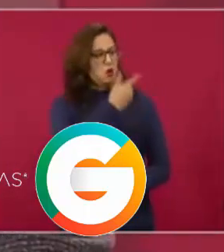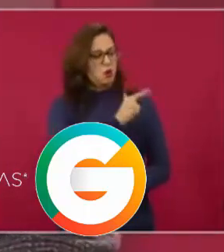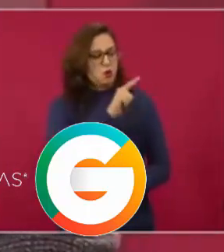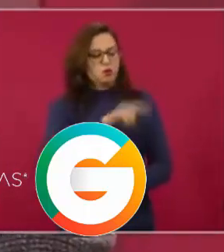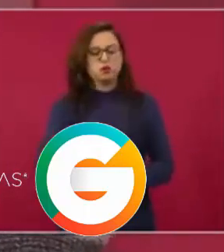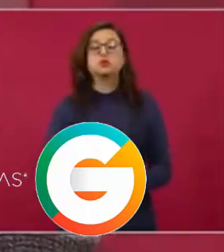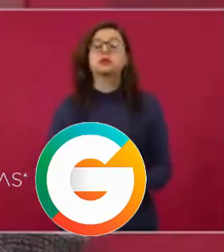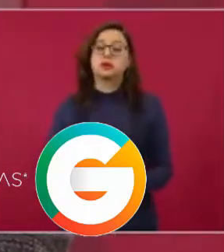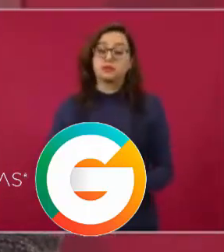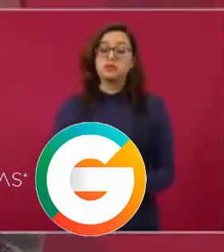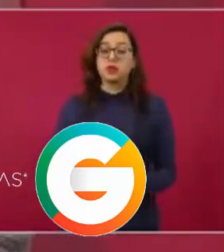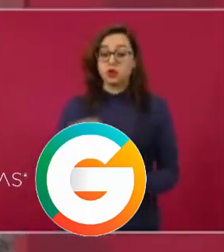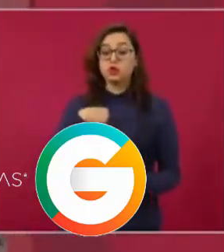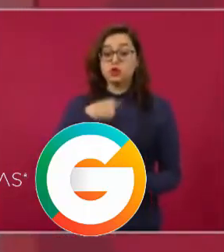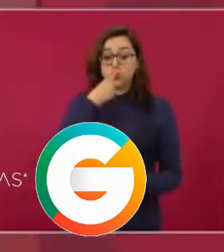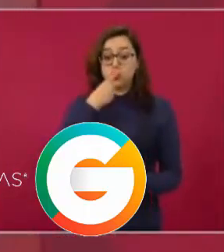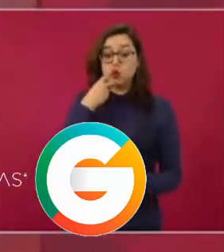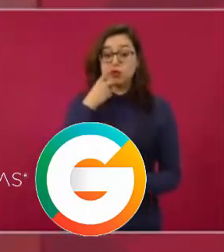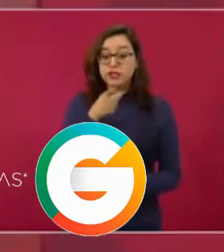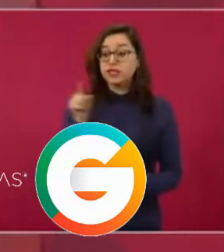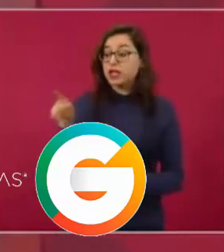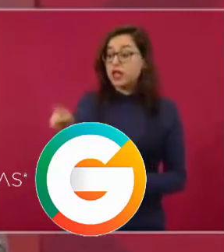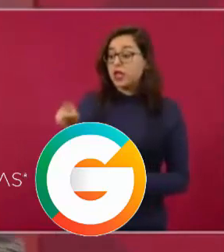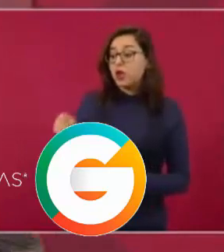Dije que era un periodista